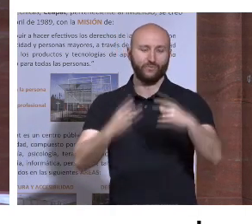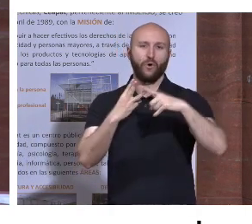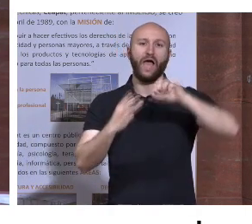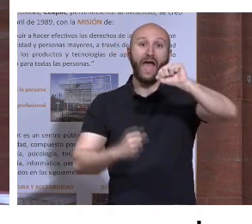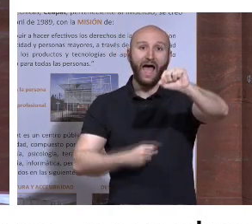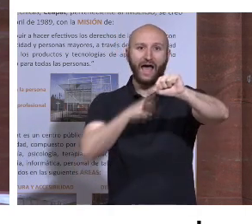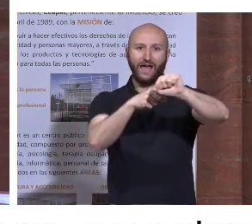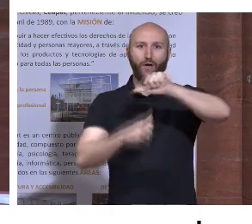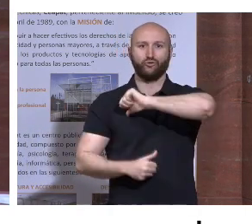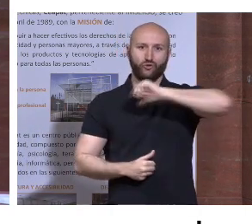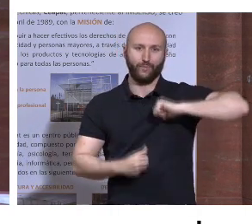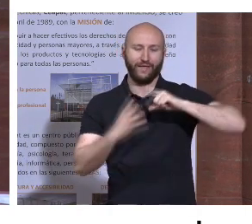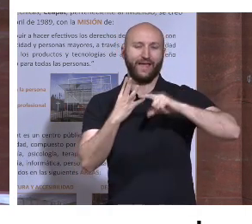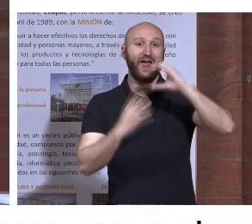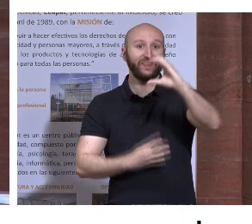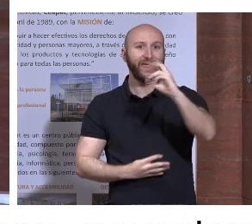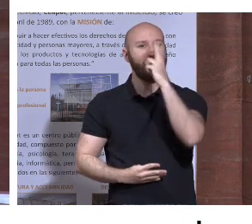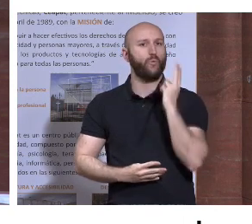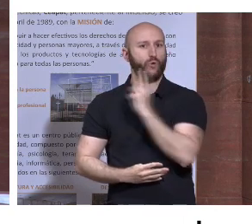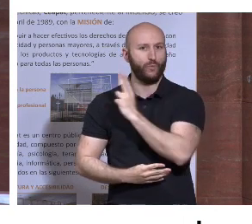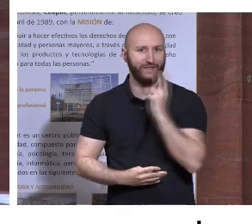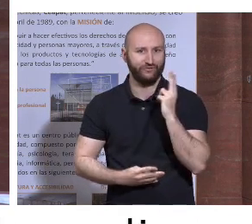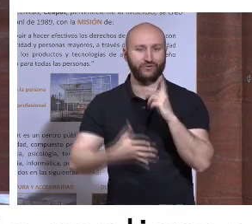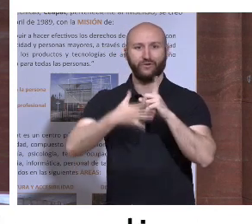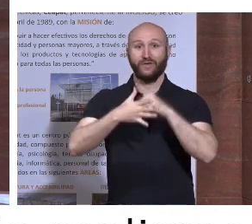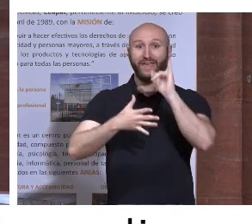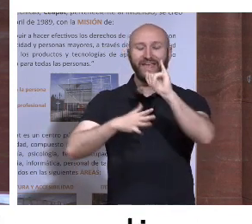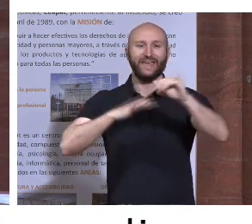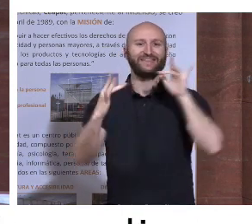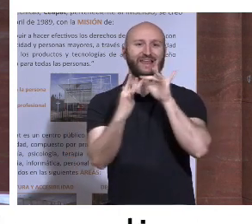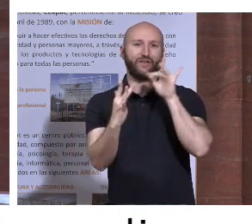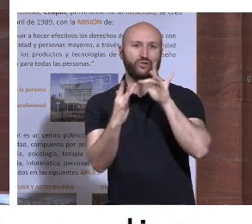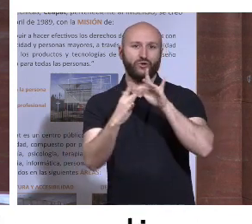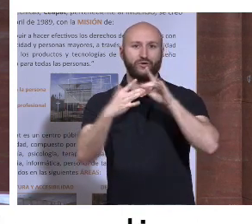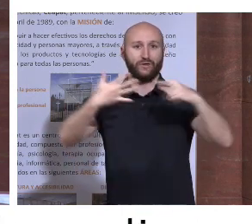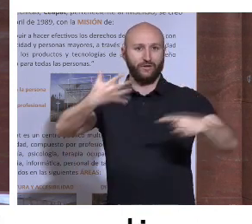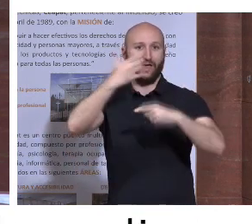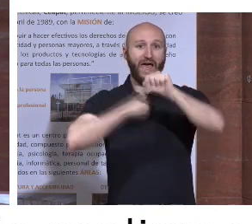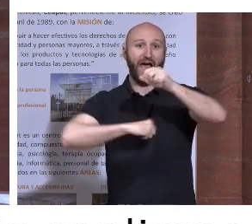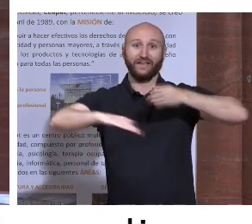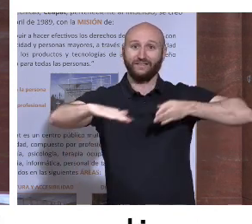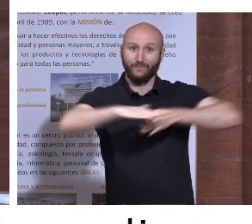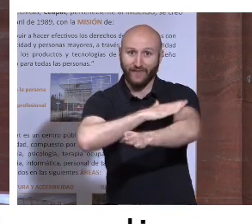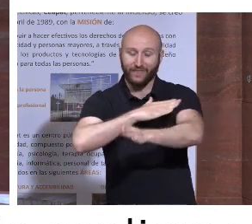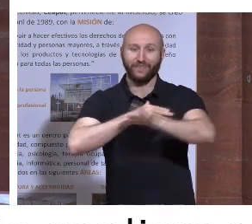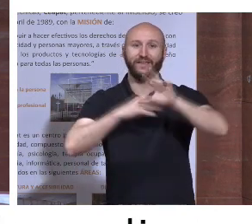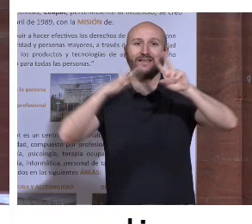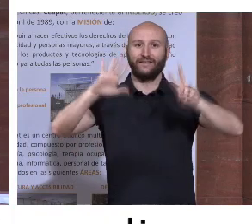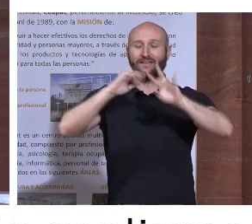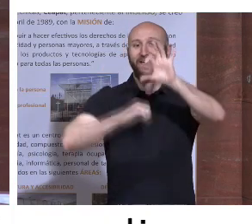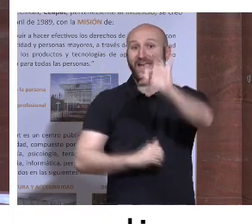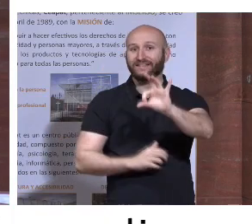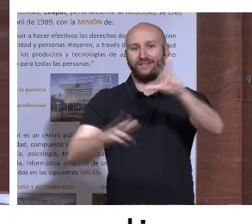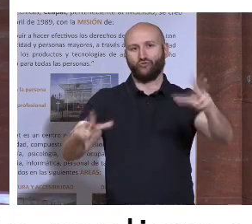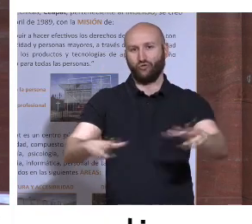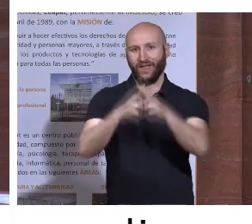autonomía, C de compromiso, I de interacción, A de accesibilidad y S de social.